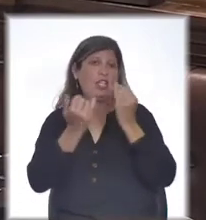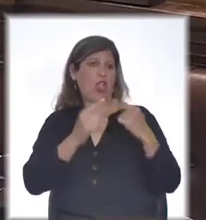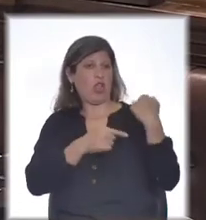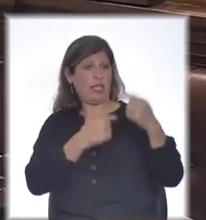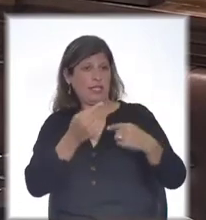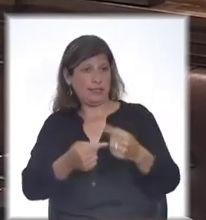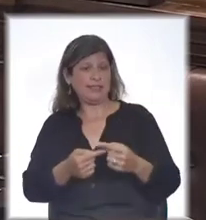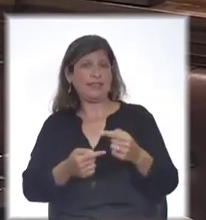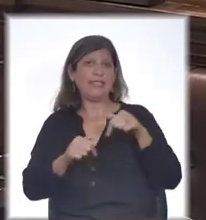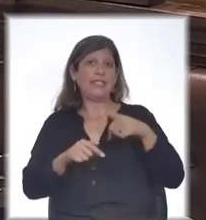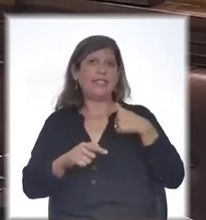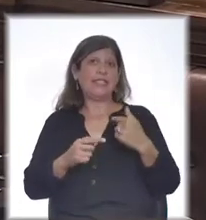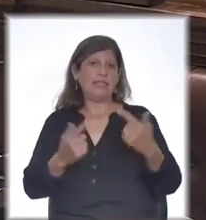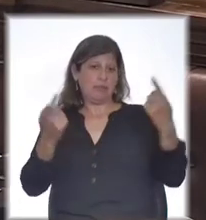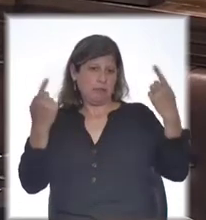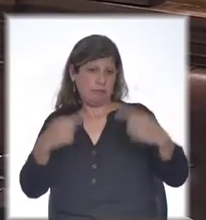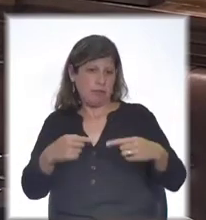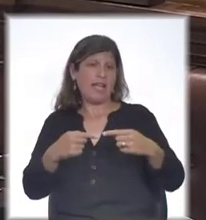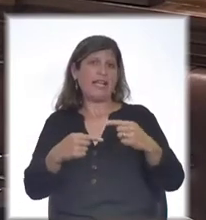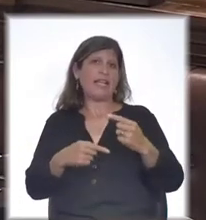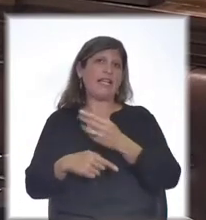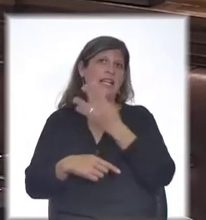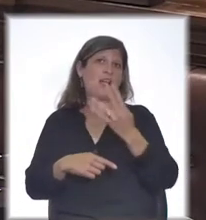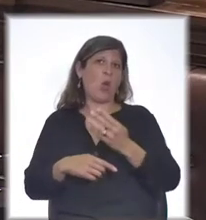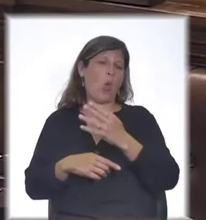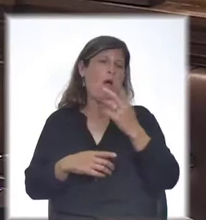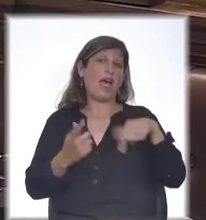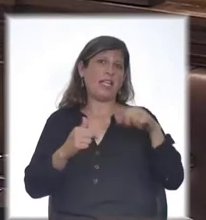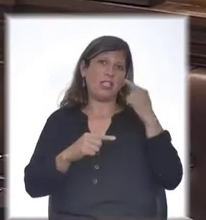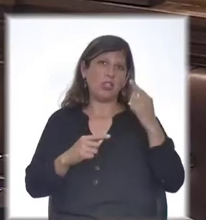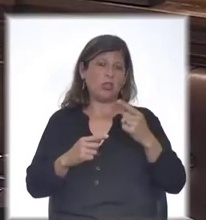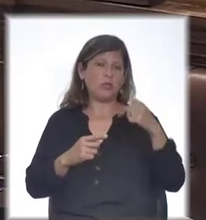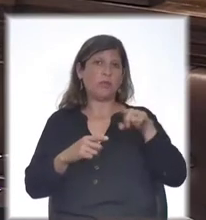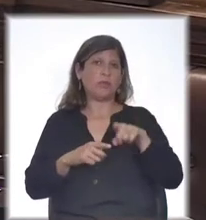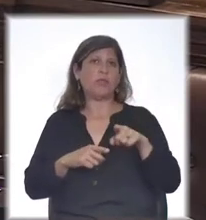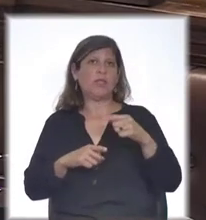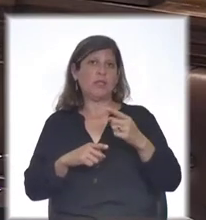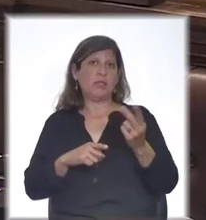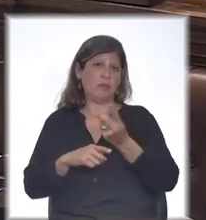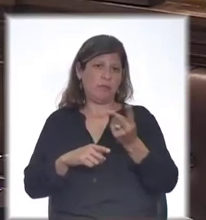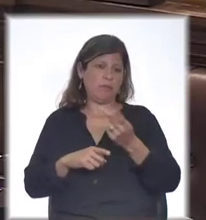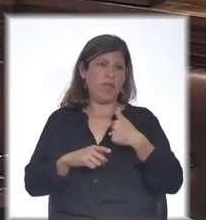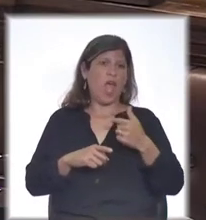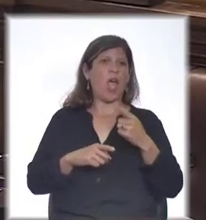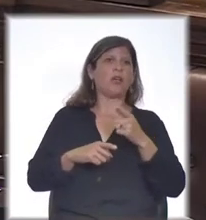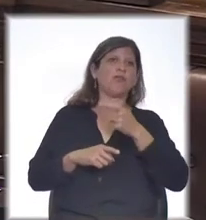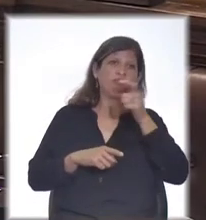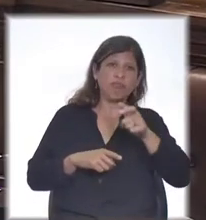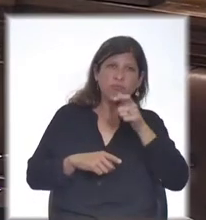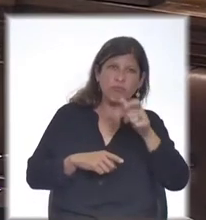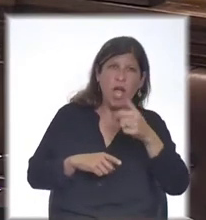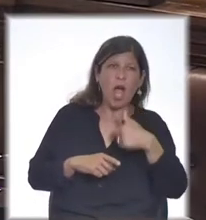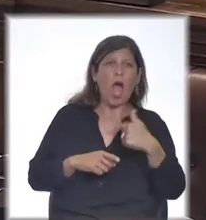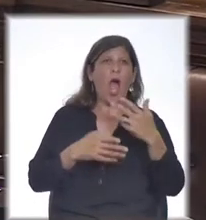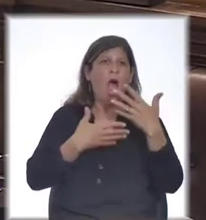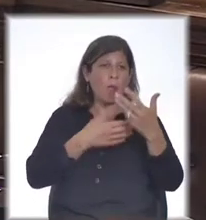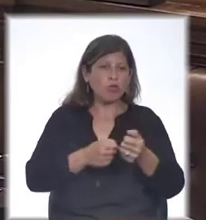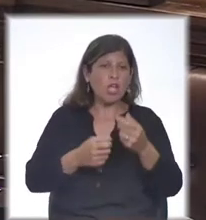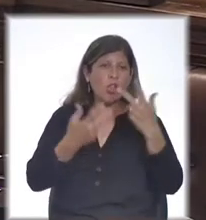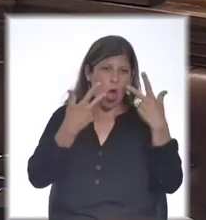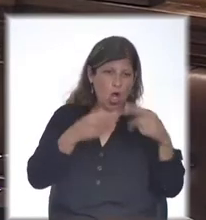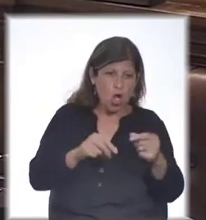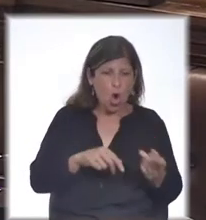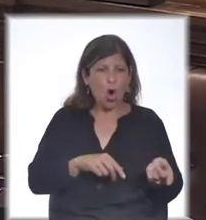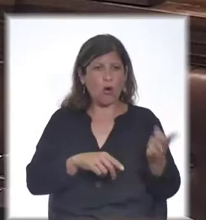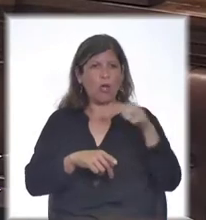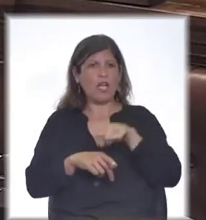El debate en el Canal 4, protagonizado por Enrique Tarigo y Ponce Echeverri, argumentando a favor del no contra el coronel Volentín y Viana Reyes, que defendían